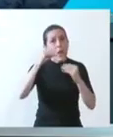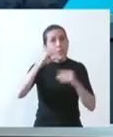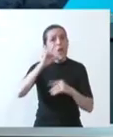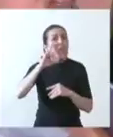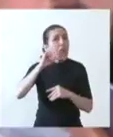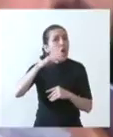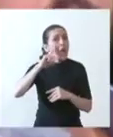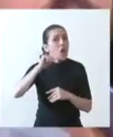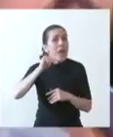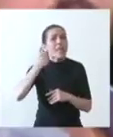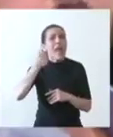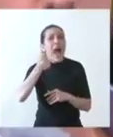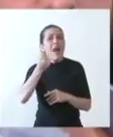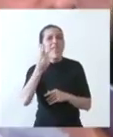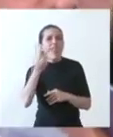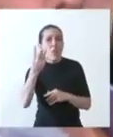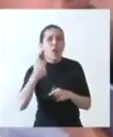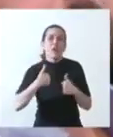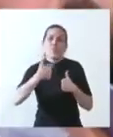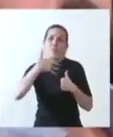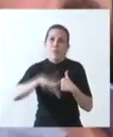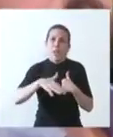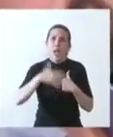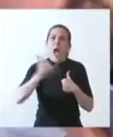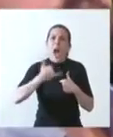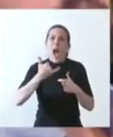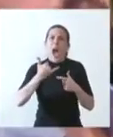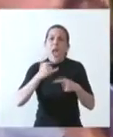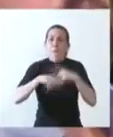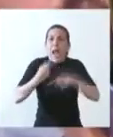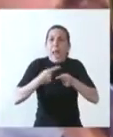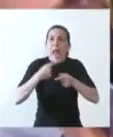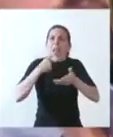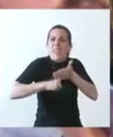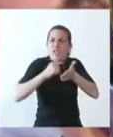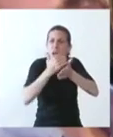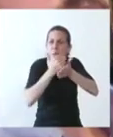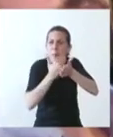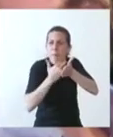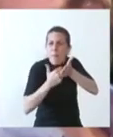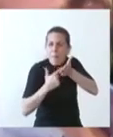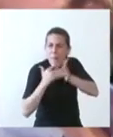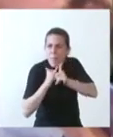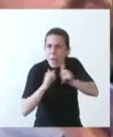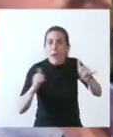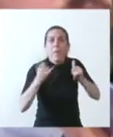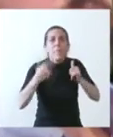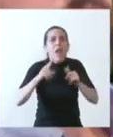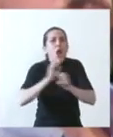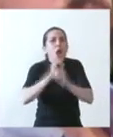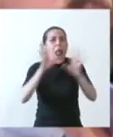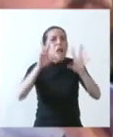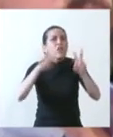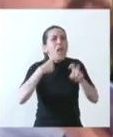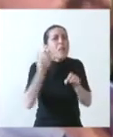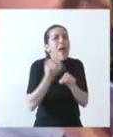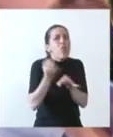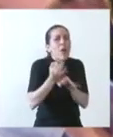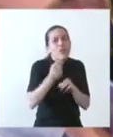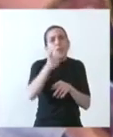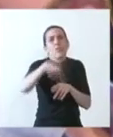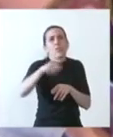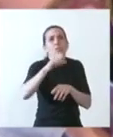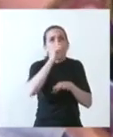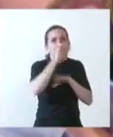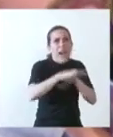Nicolás, día 24. Entendiendo que hay letra chica que va a salir mañana, pero le quería preguntar, quizás que aclare a nivel educativo, porque habló de nivel inicial, habló